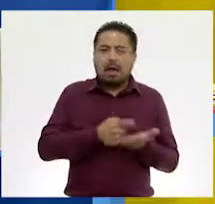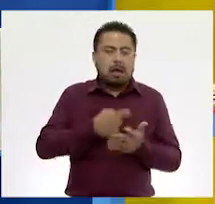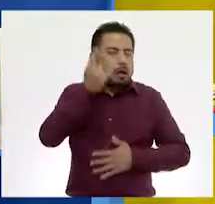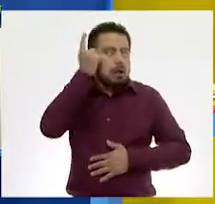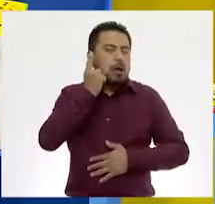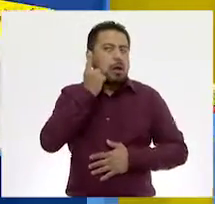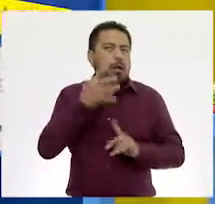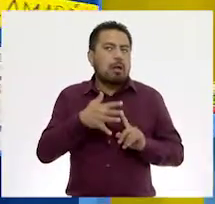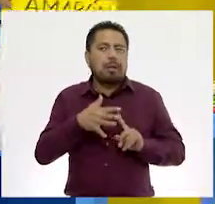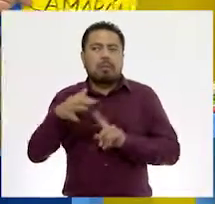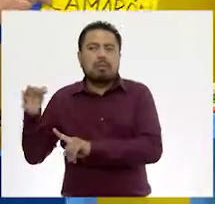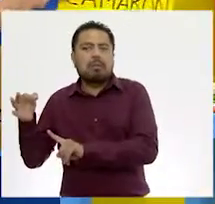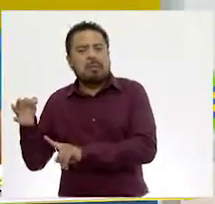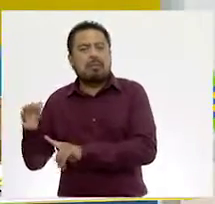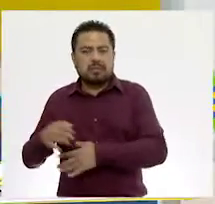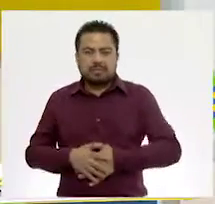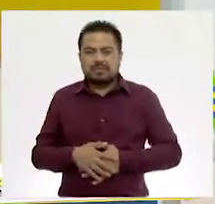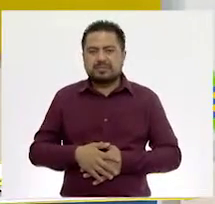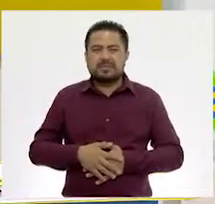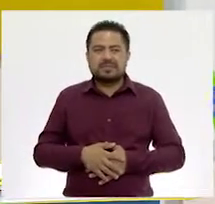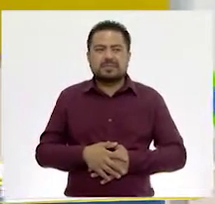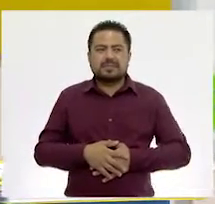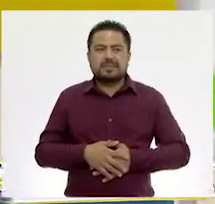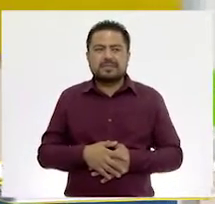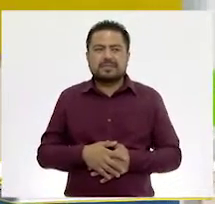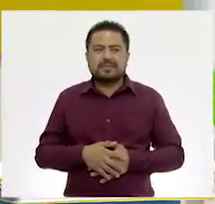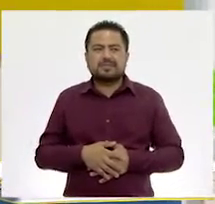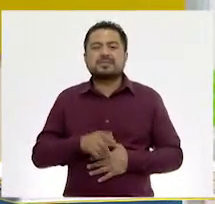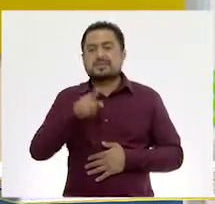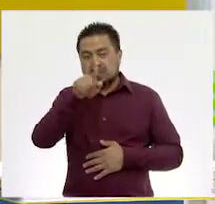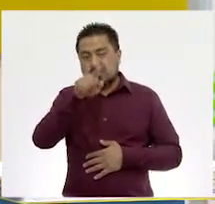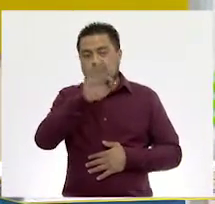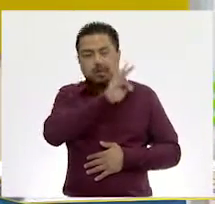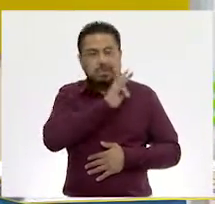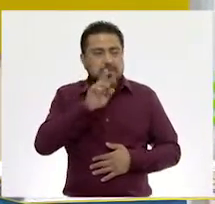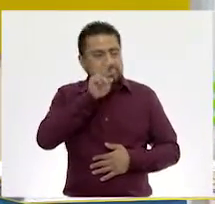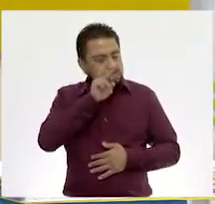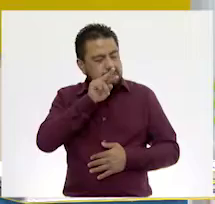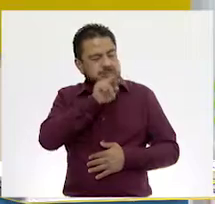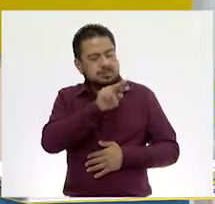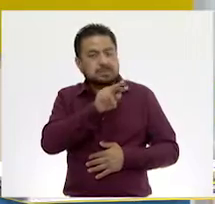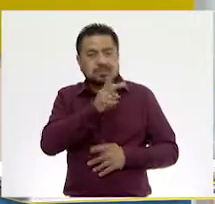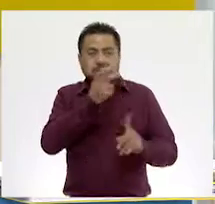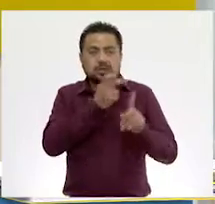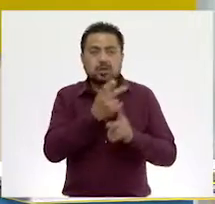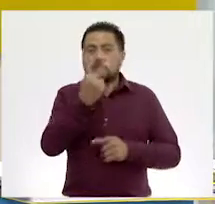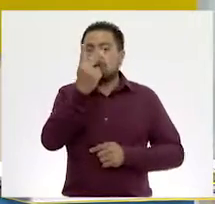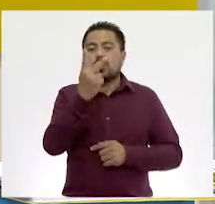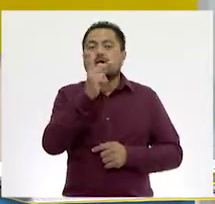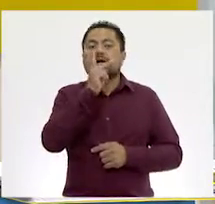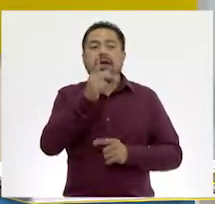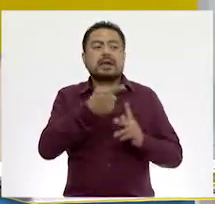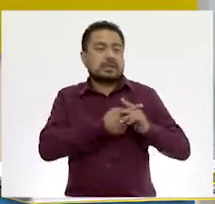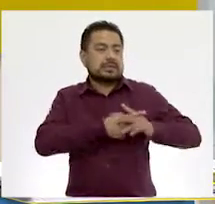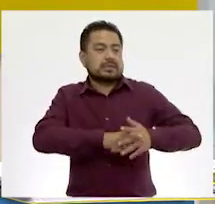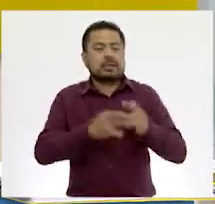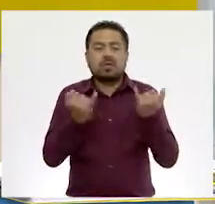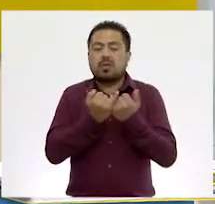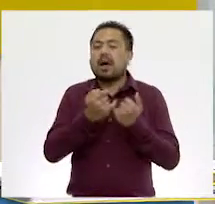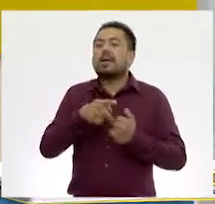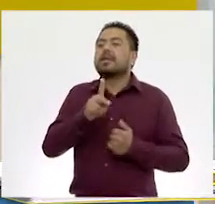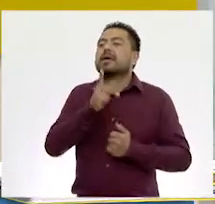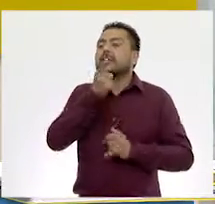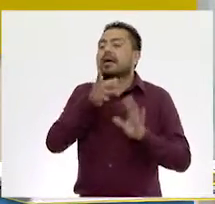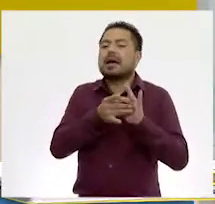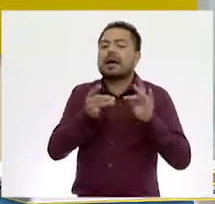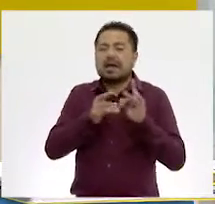durmió y se lo lleva a la corriente. Así es. Y si ustedes pueden observar, Estas dos inician igual, pero dijimos